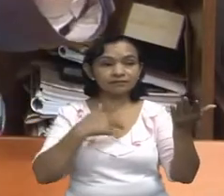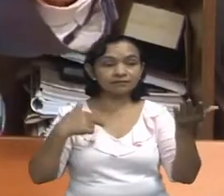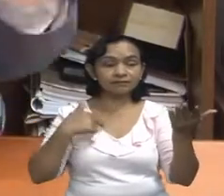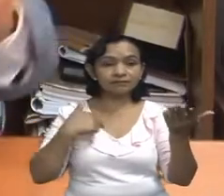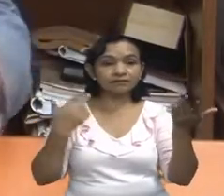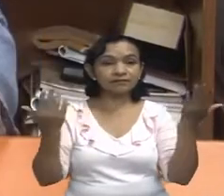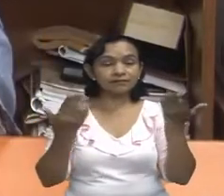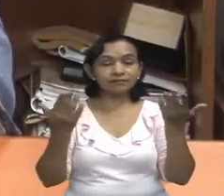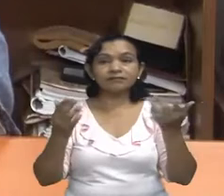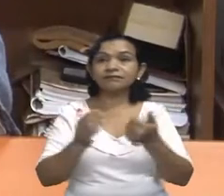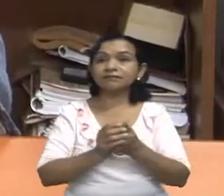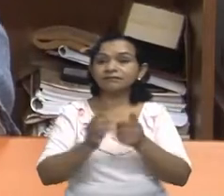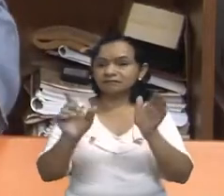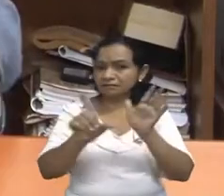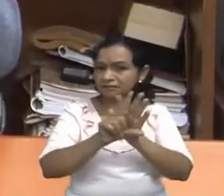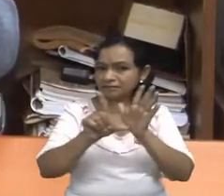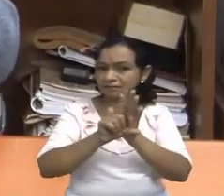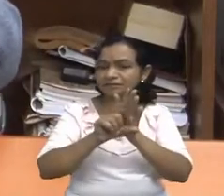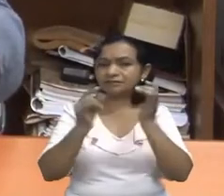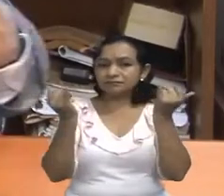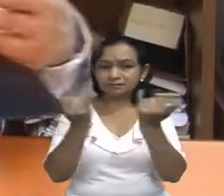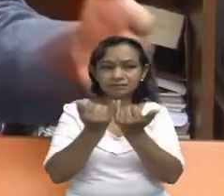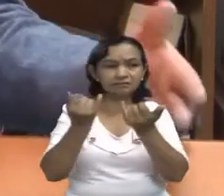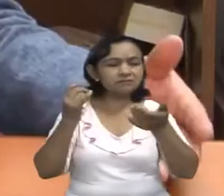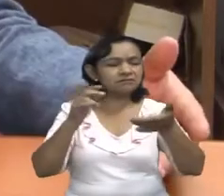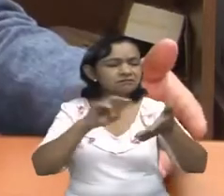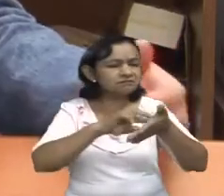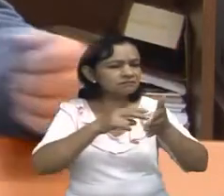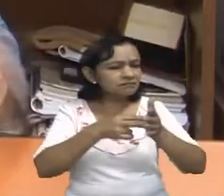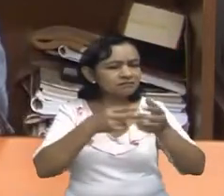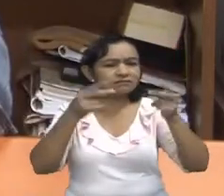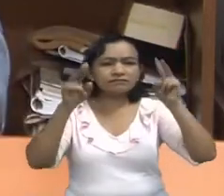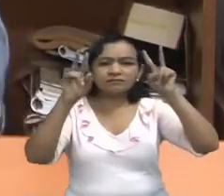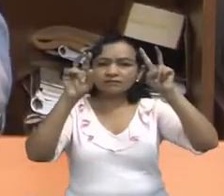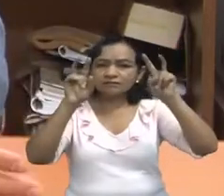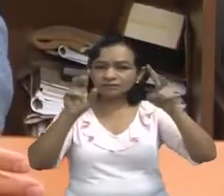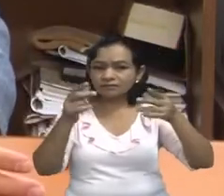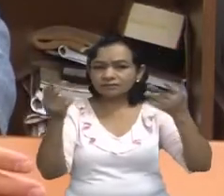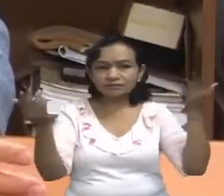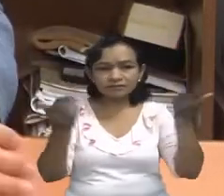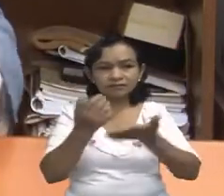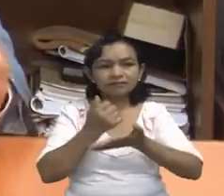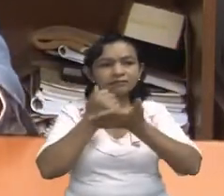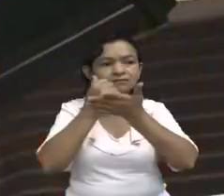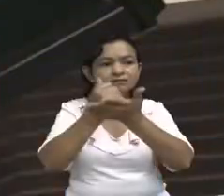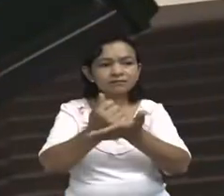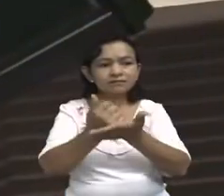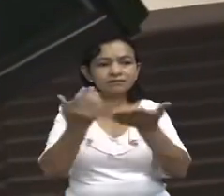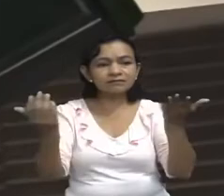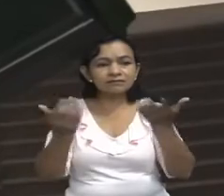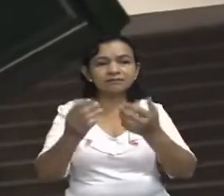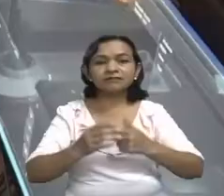el conocimiento de las leyes, para qué sirven, para qué fueron creadas, cómo los beneficia.